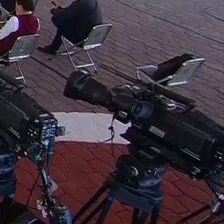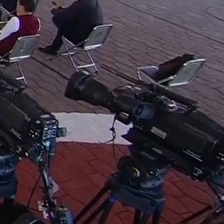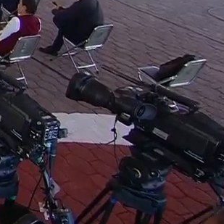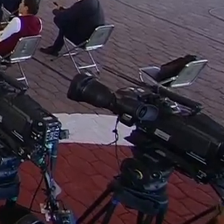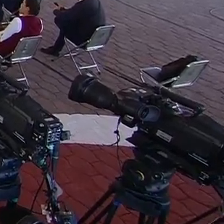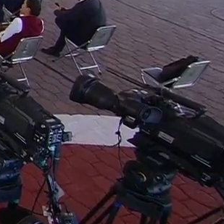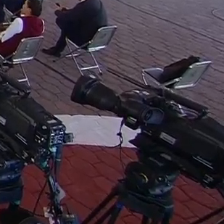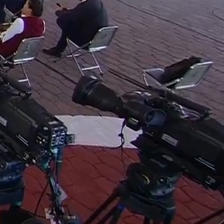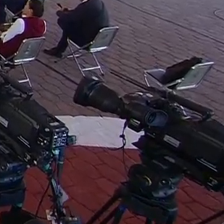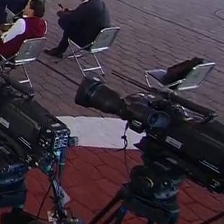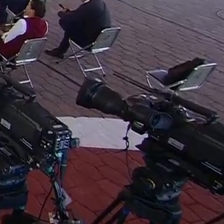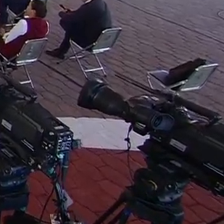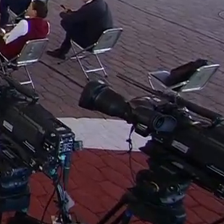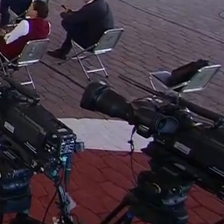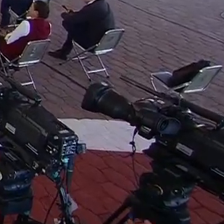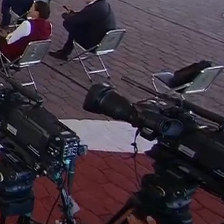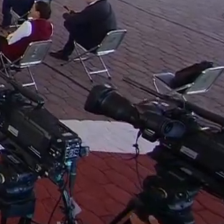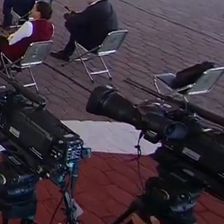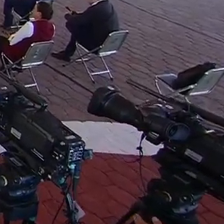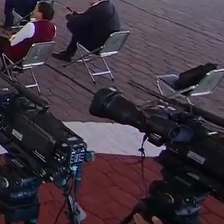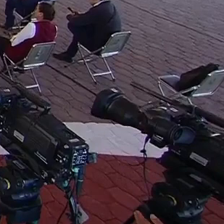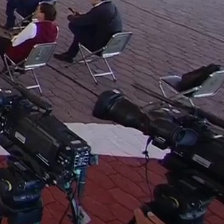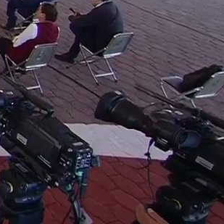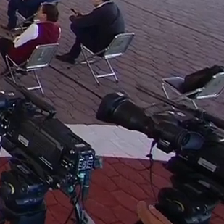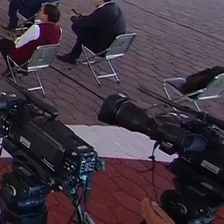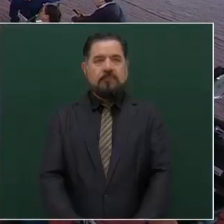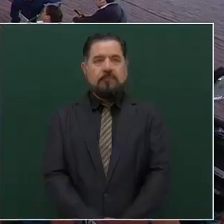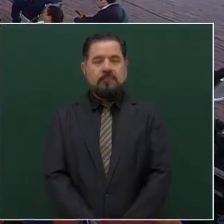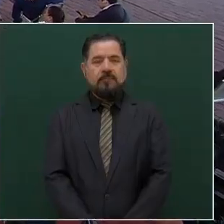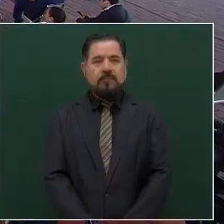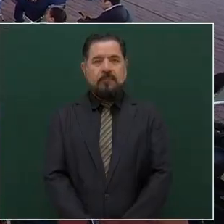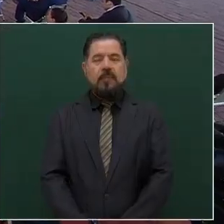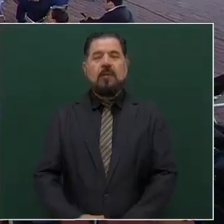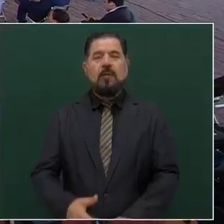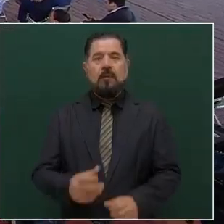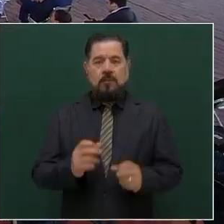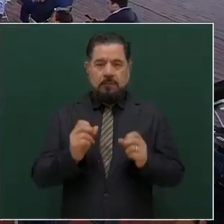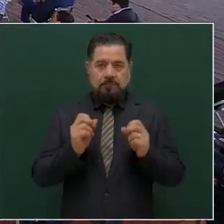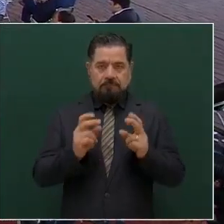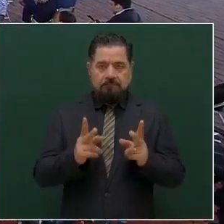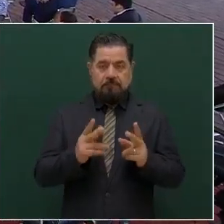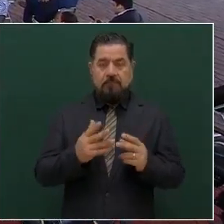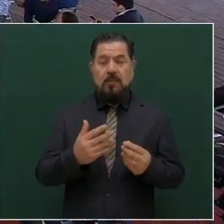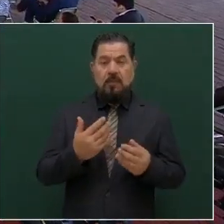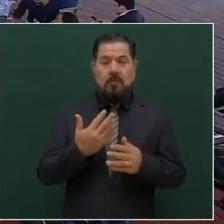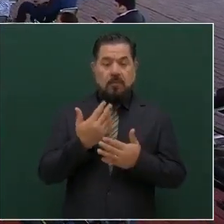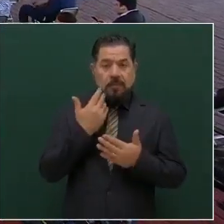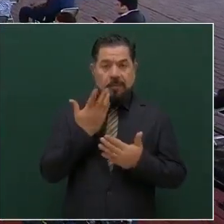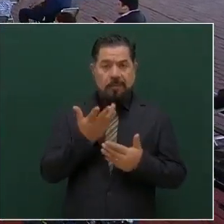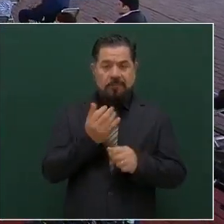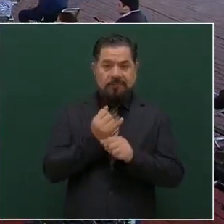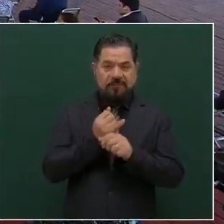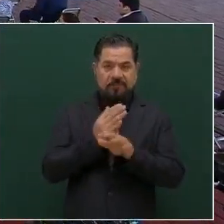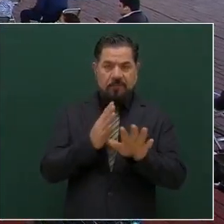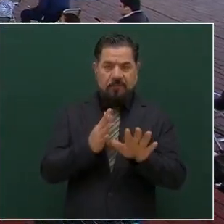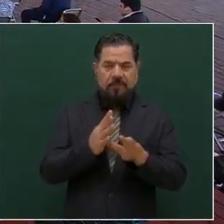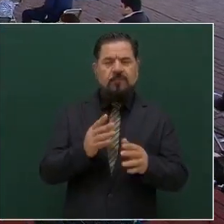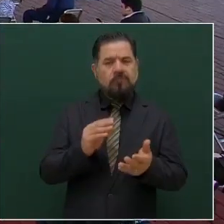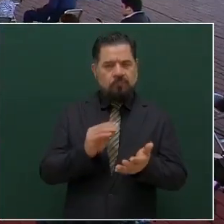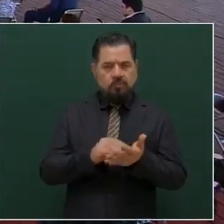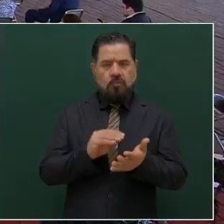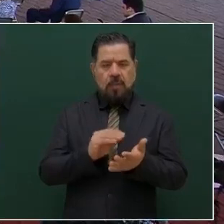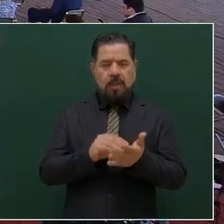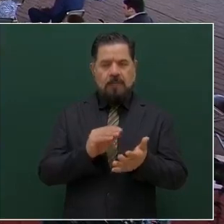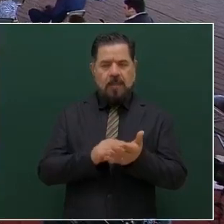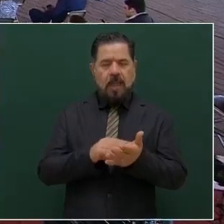Gracias. Bueno, pues informar que se sigue atendiendo a